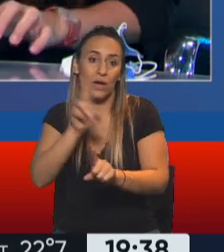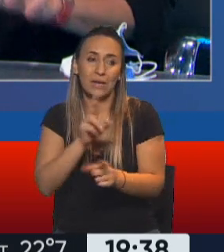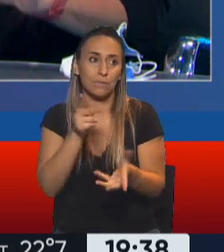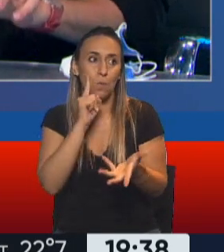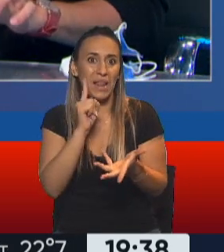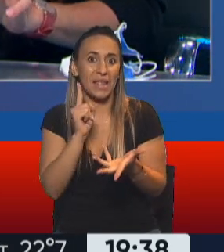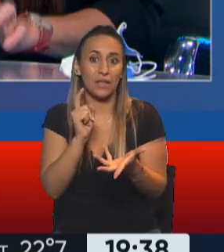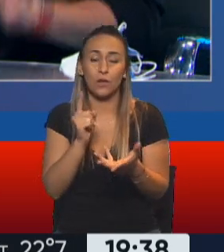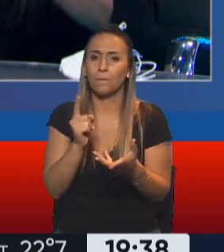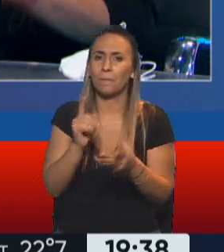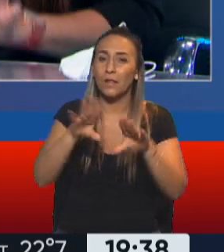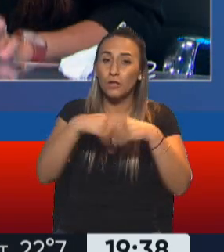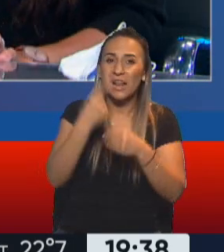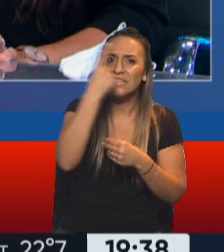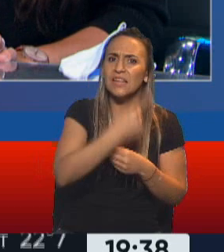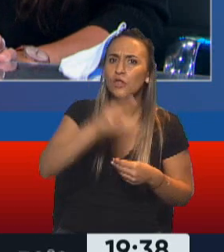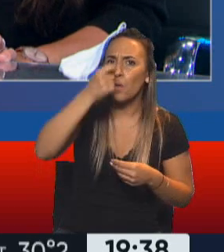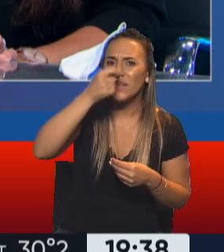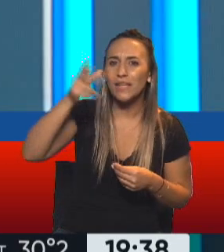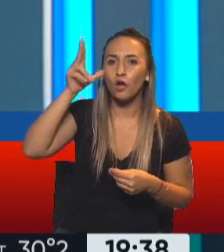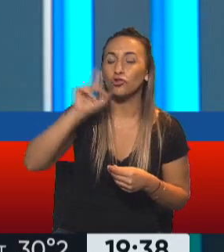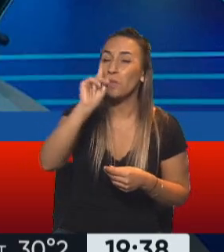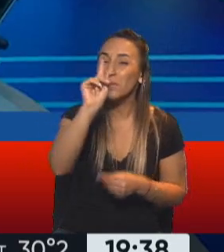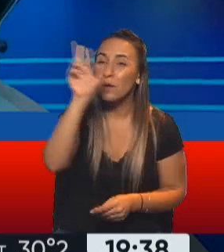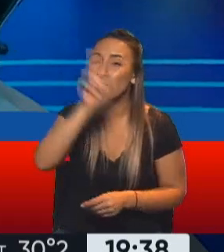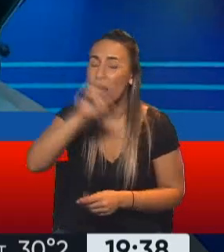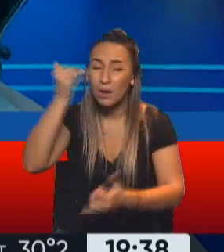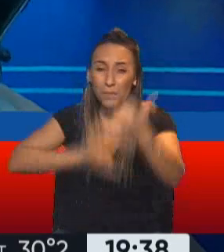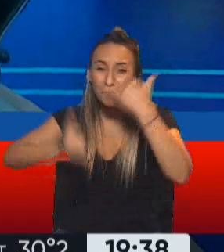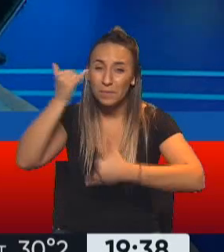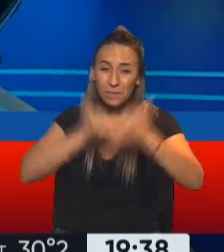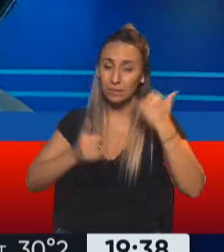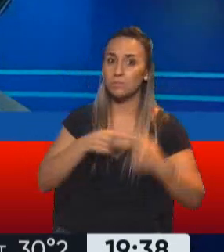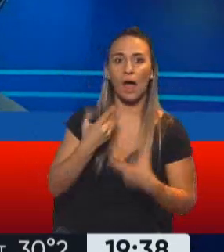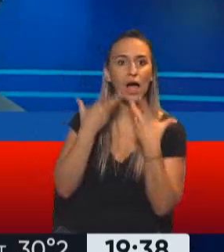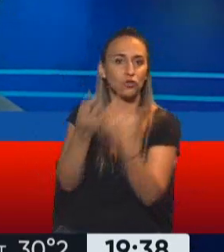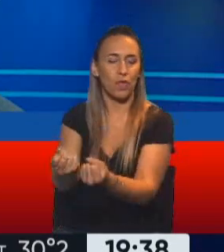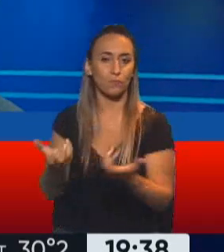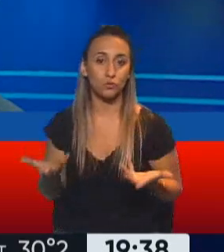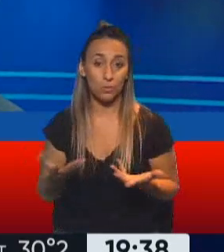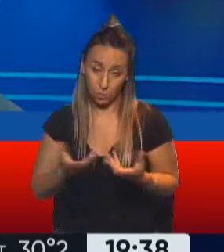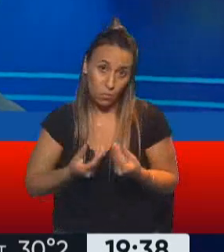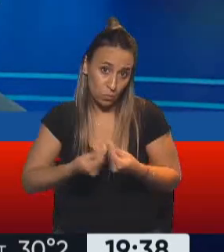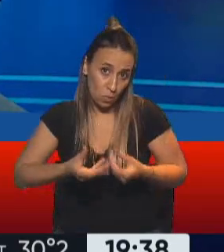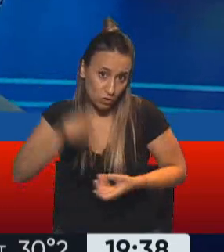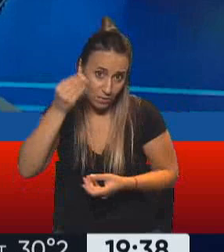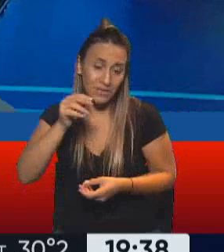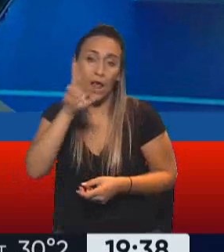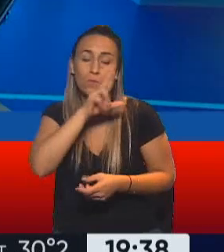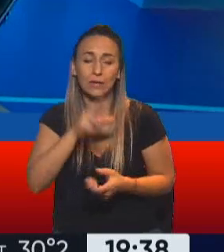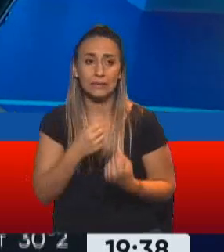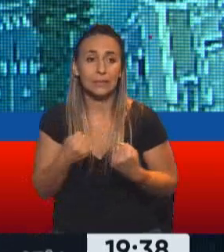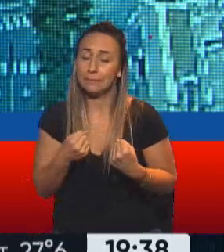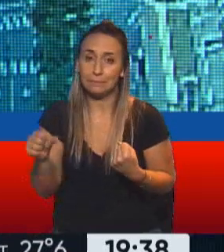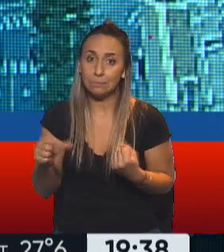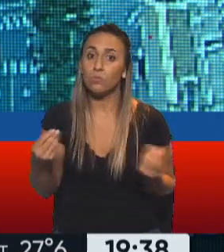A 128.000 mujeres. Y esto es muy importante porque muchas veces no se animan porque no tienen esa posibilidad económica, ese respaldo.